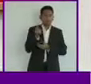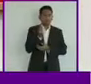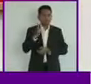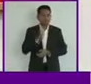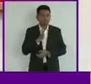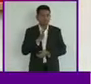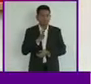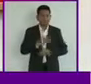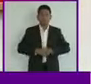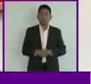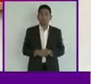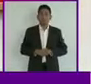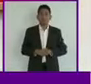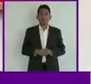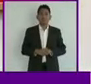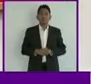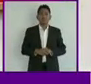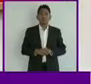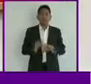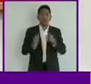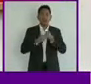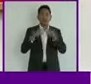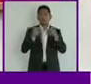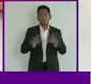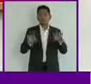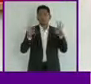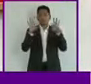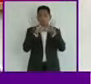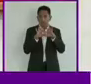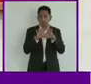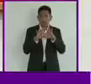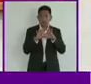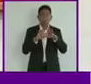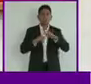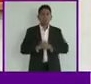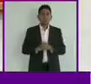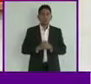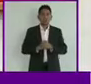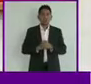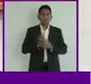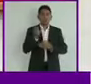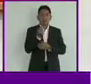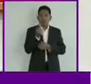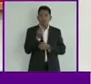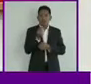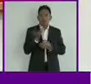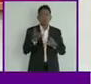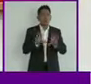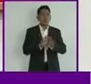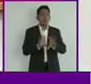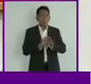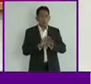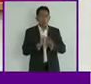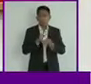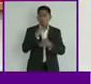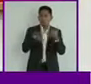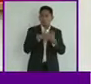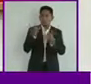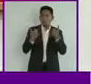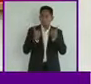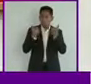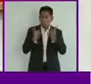y jóvenes. La importancia de las relaciones socioafectivas es lograr una sana convivencia en los menores y un desarrollo pleno